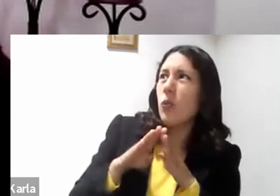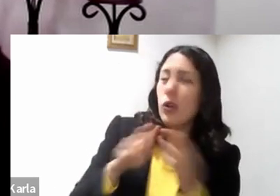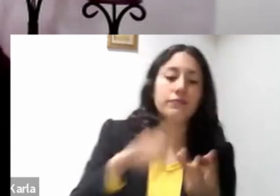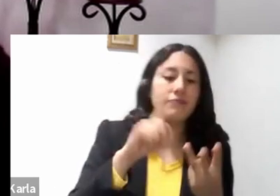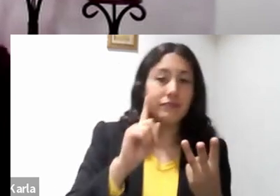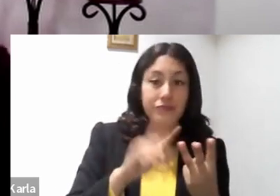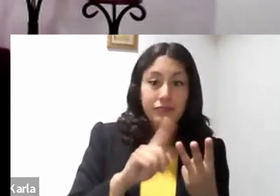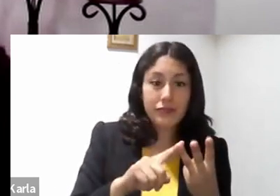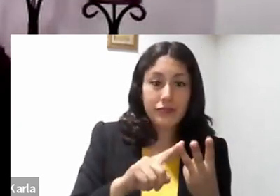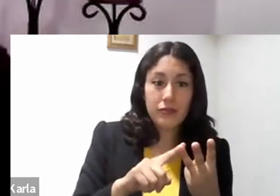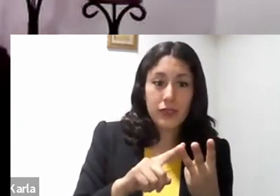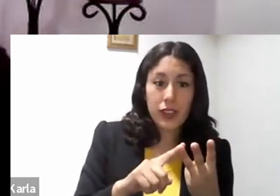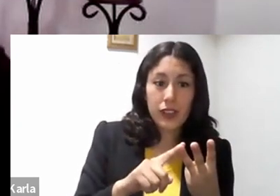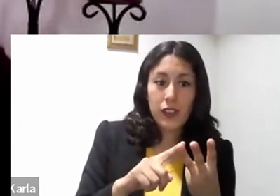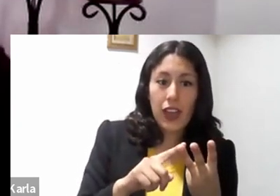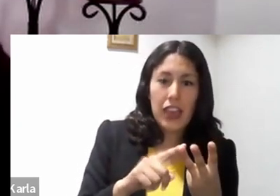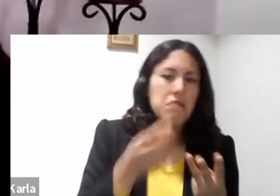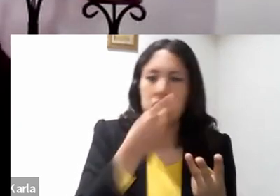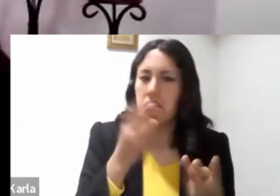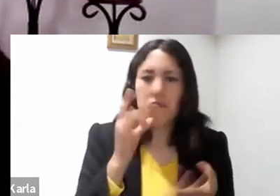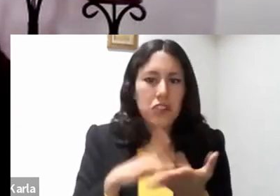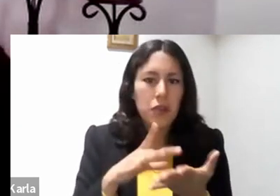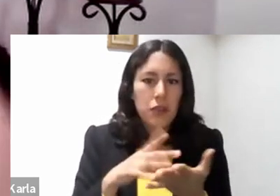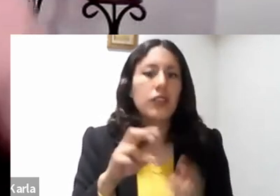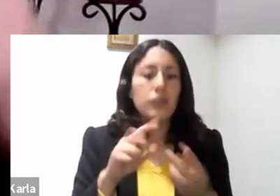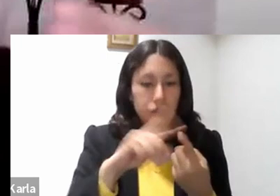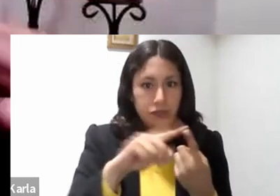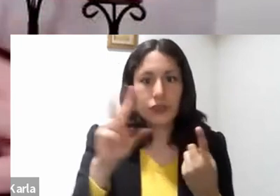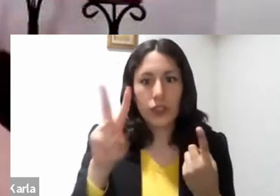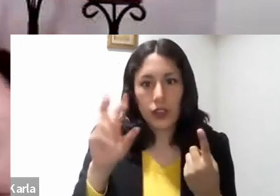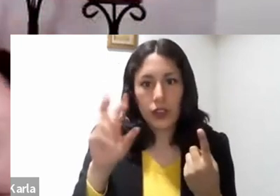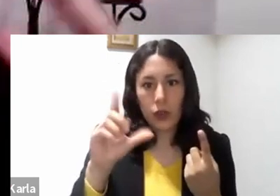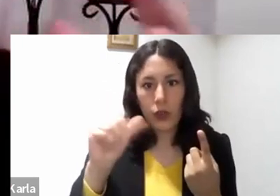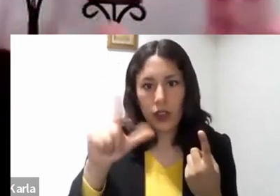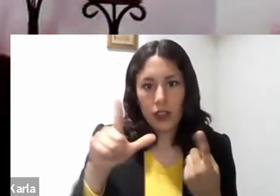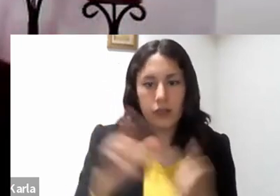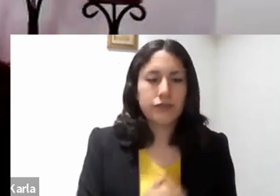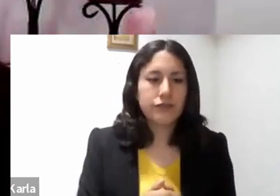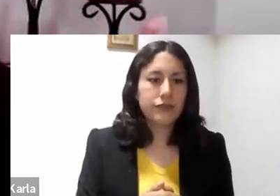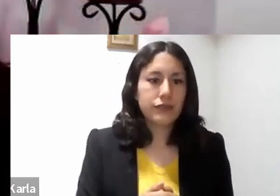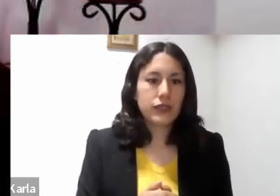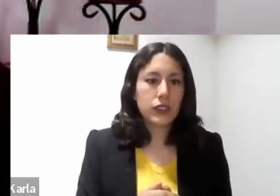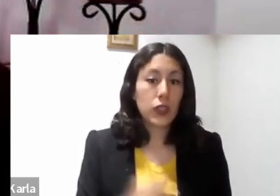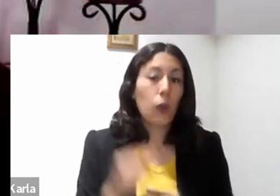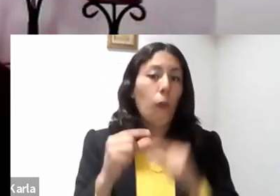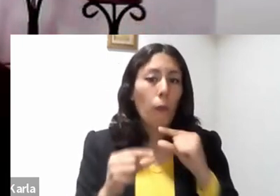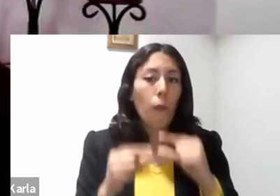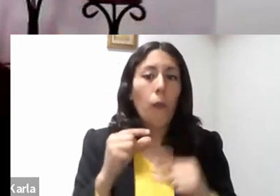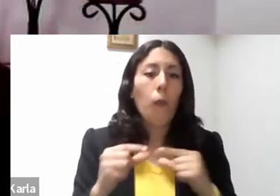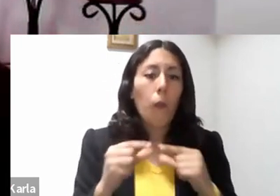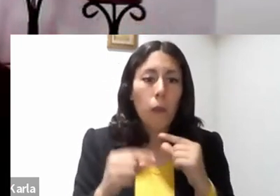ahí hay tres formas duras sencillísimas hay también todo por ser social en quiere ser una versión más larga que sean ignacio